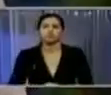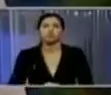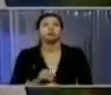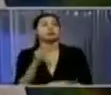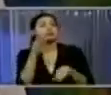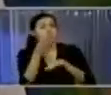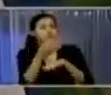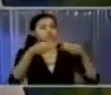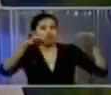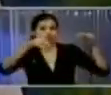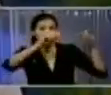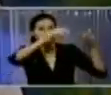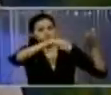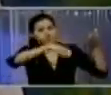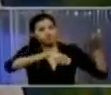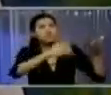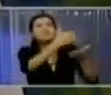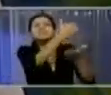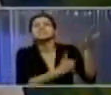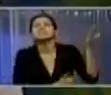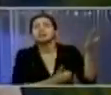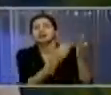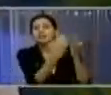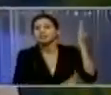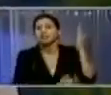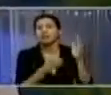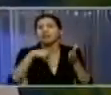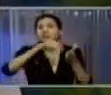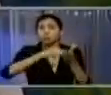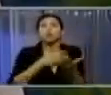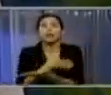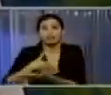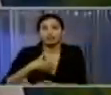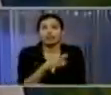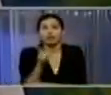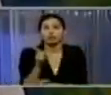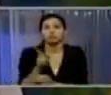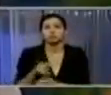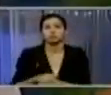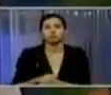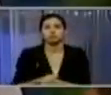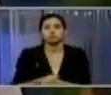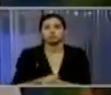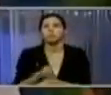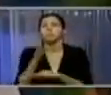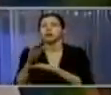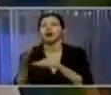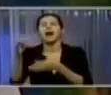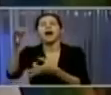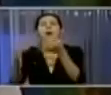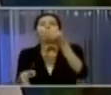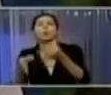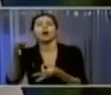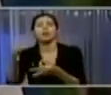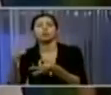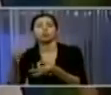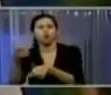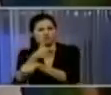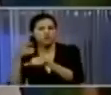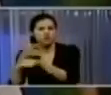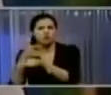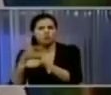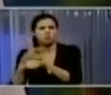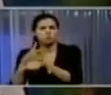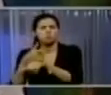planilla, retirar la firma, y si ustedes quieren, van al bufete de abogados que nos está apoyando a nivel